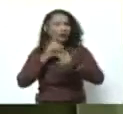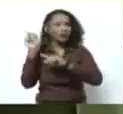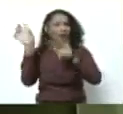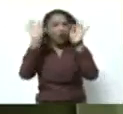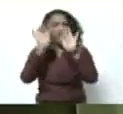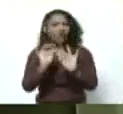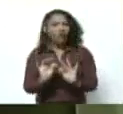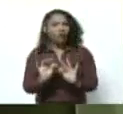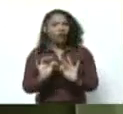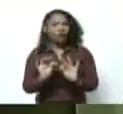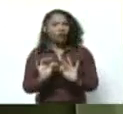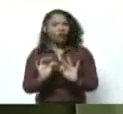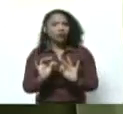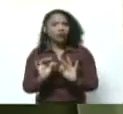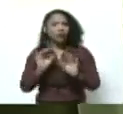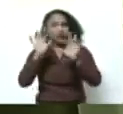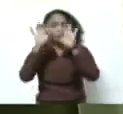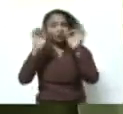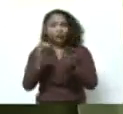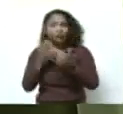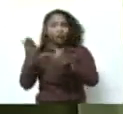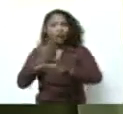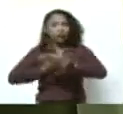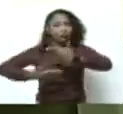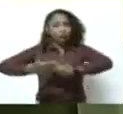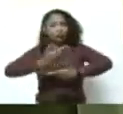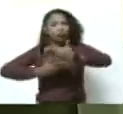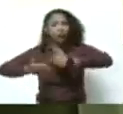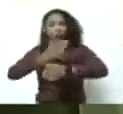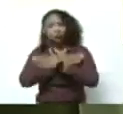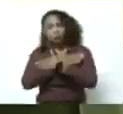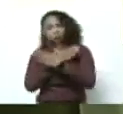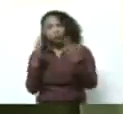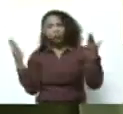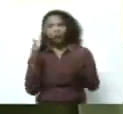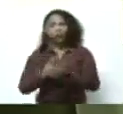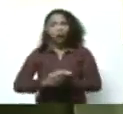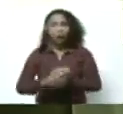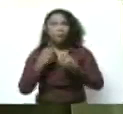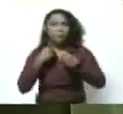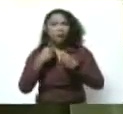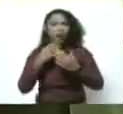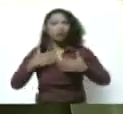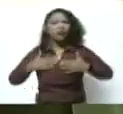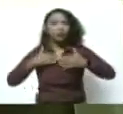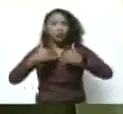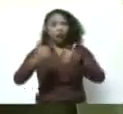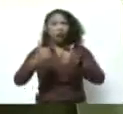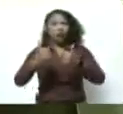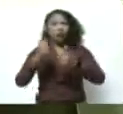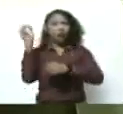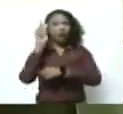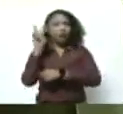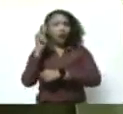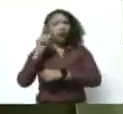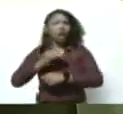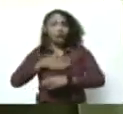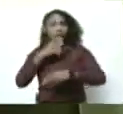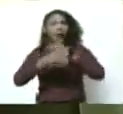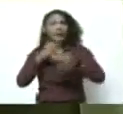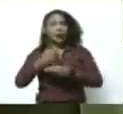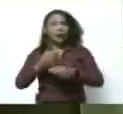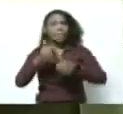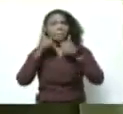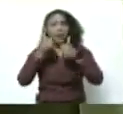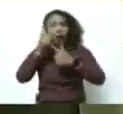tipo de donación, de cooperación, de colaboración para que la salud del Venezuela pueda ser bien